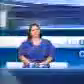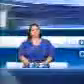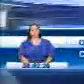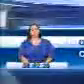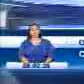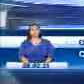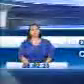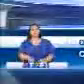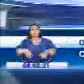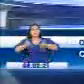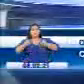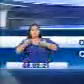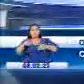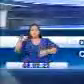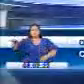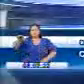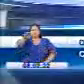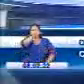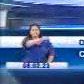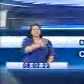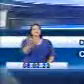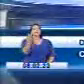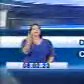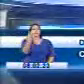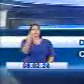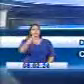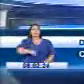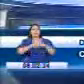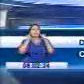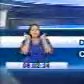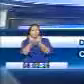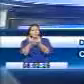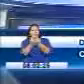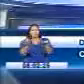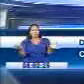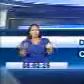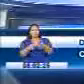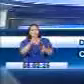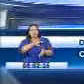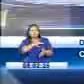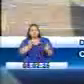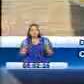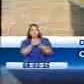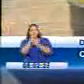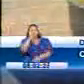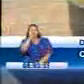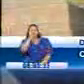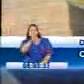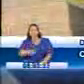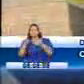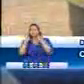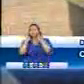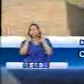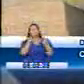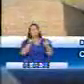Guayaquil en donde se van a desplegar estos grupos conformados tanto por muchachos que hacen las activaciones como por miembros de la comisión de